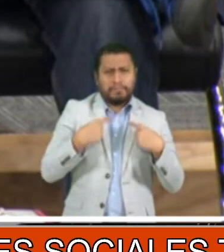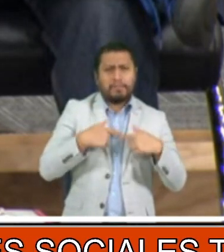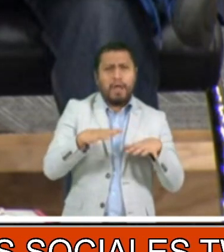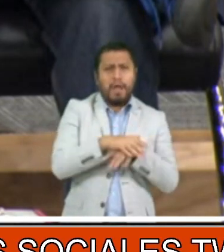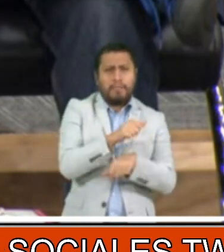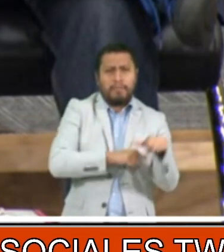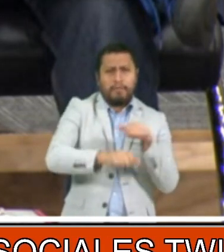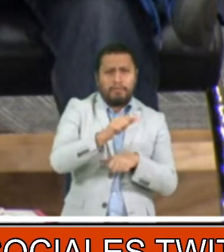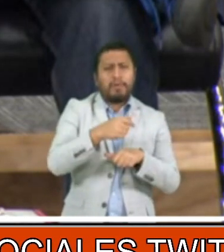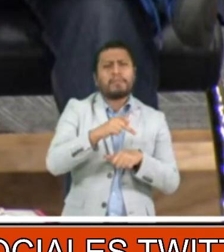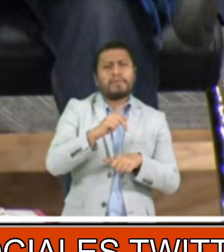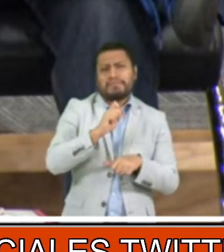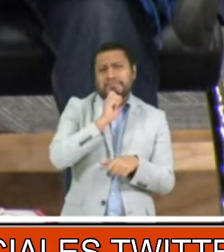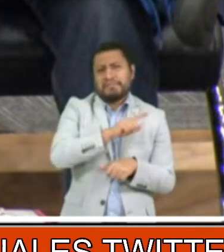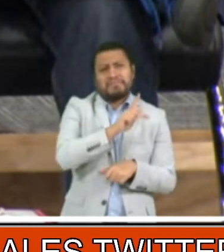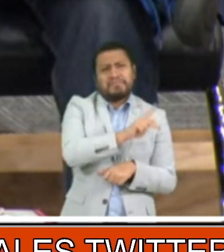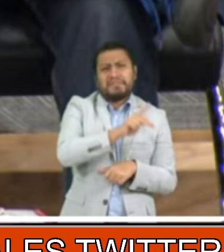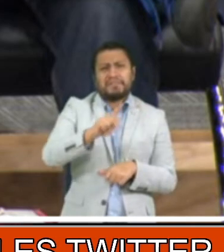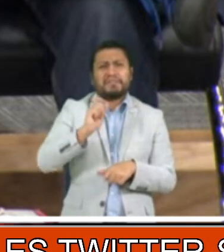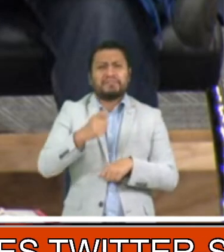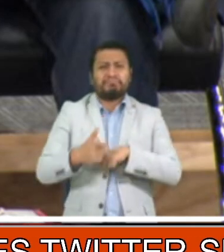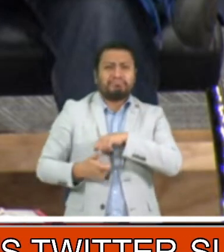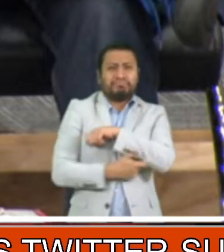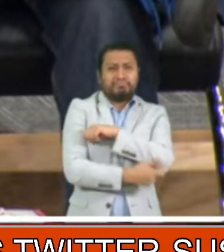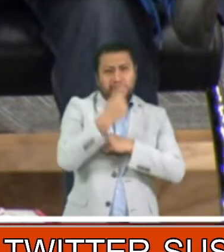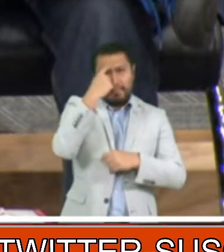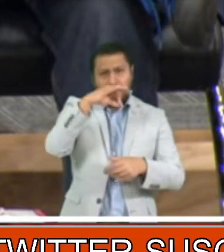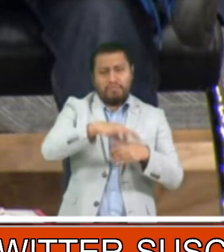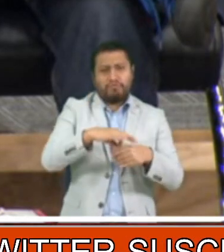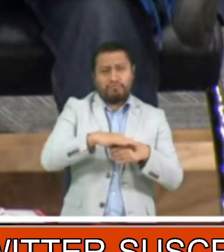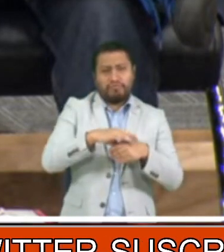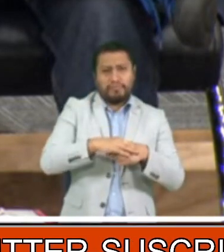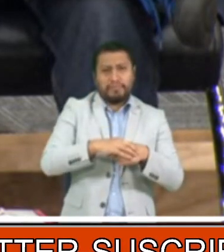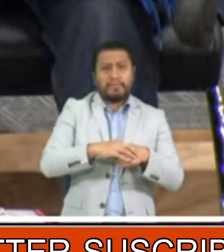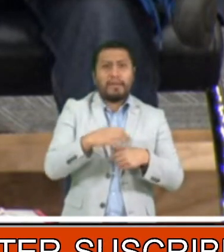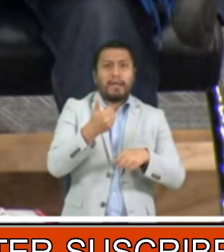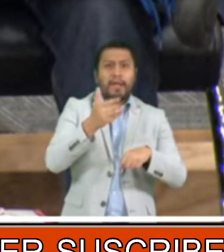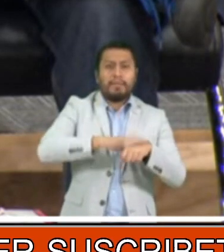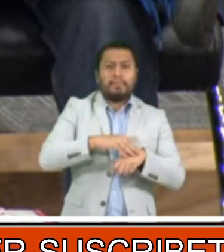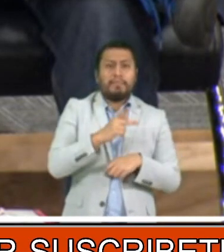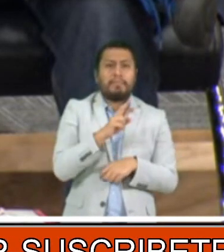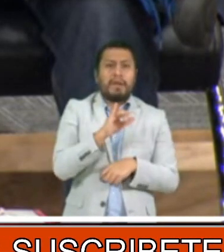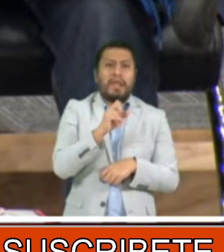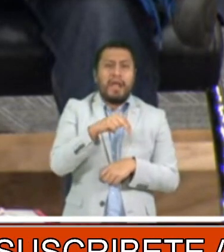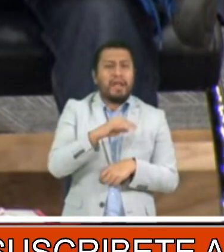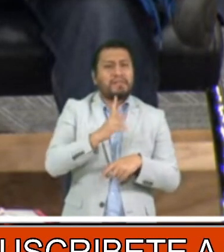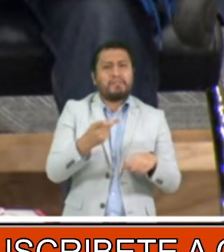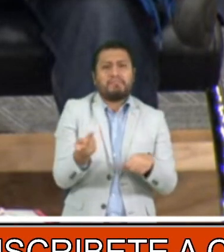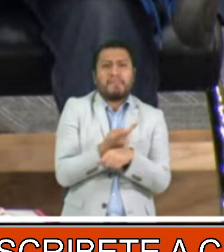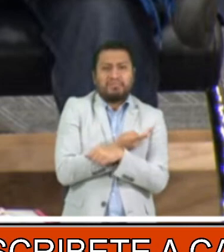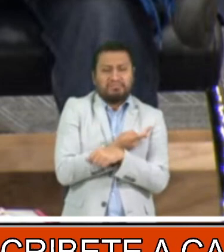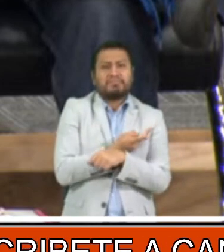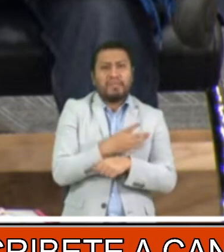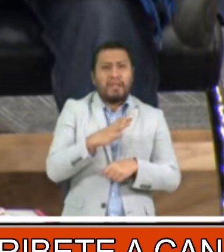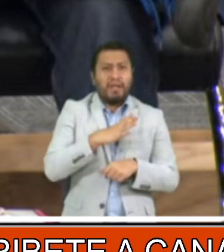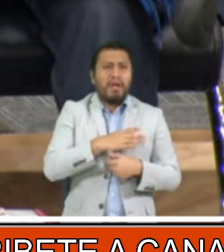fue lo mismo a través de la compra y coacción del voto. Pasó esta administración del PRIAN con obras monumentales que nunca